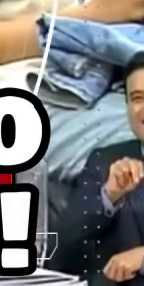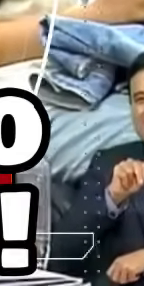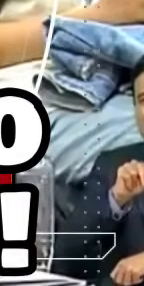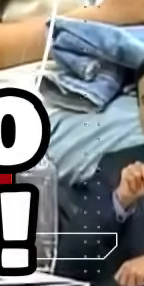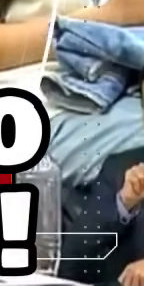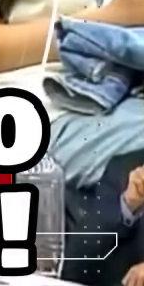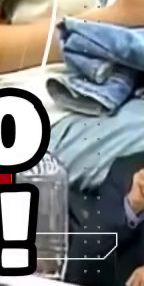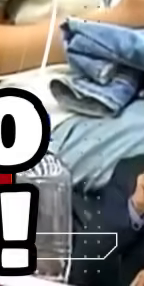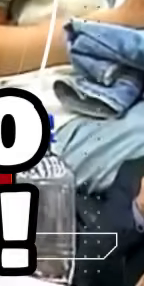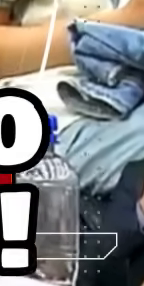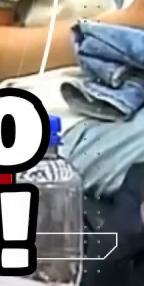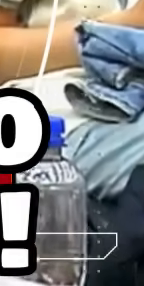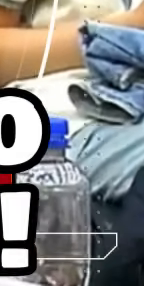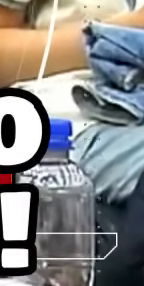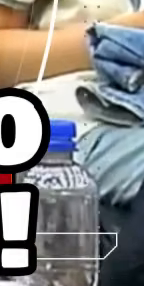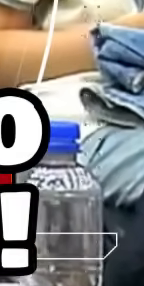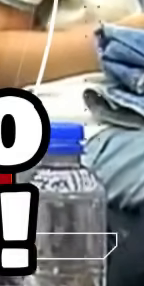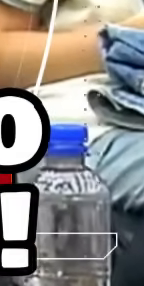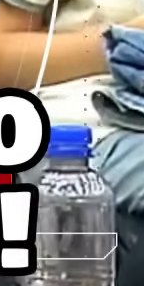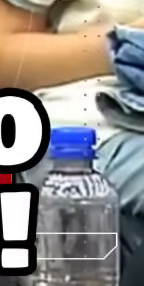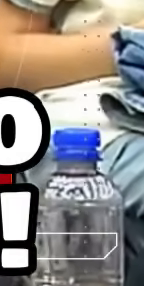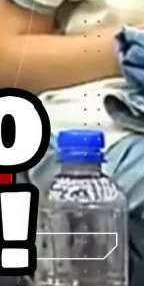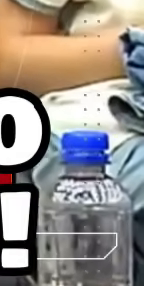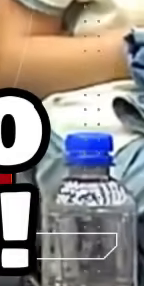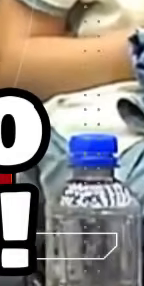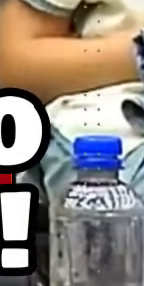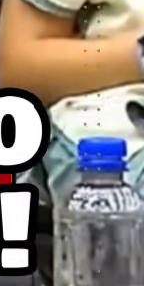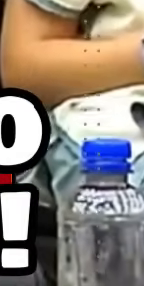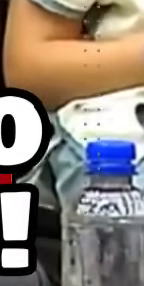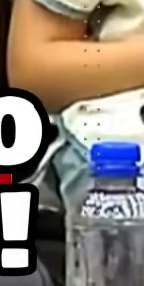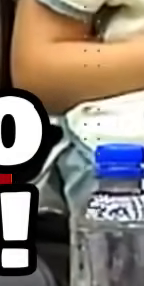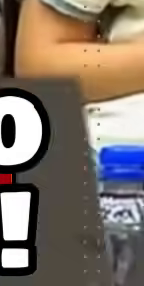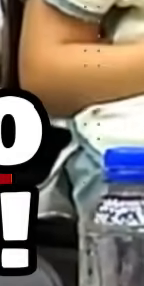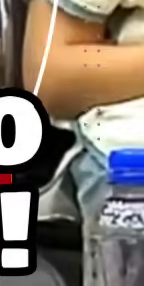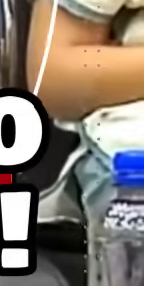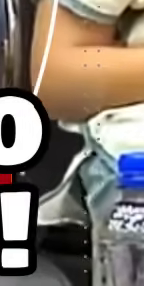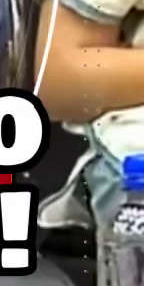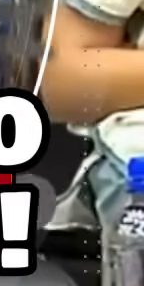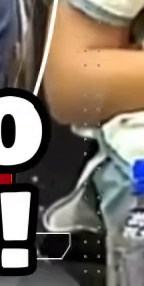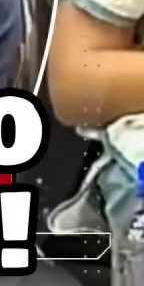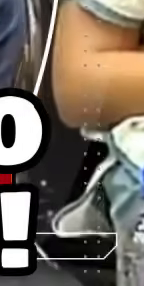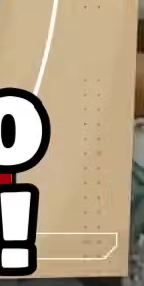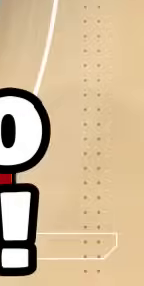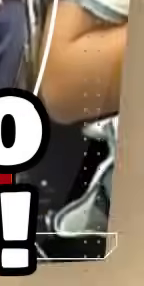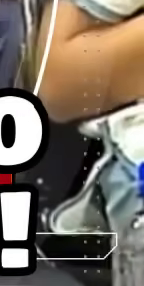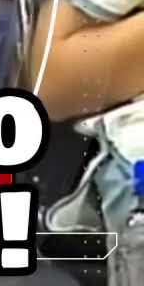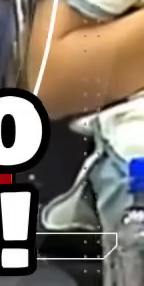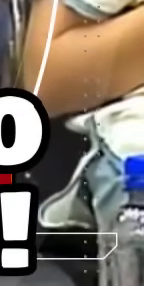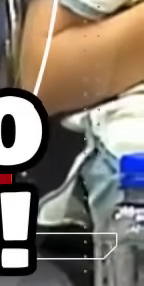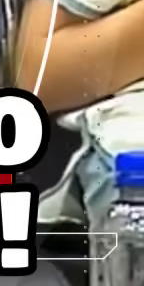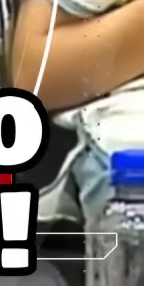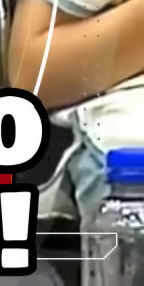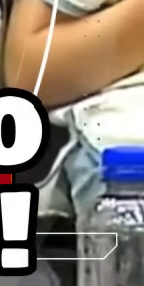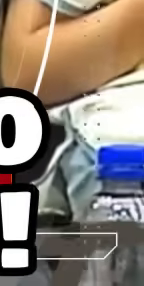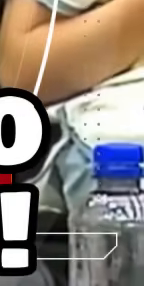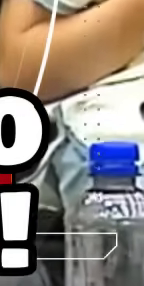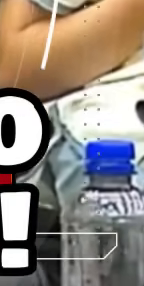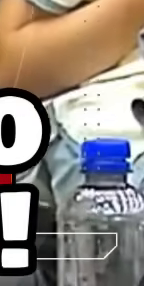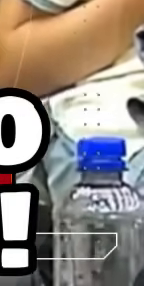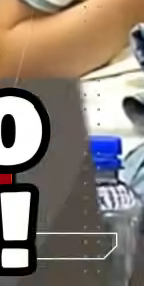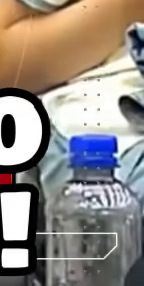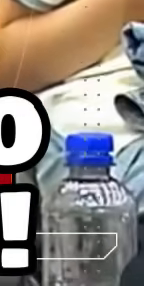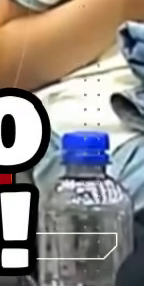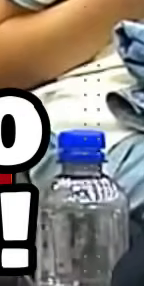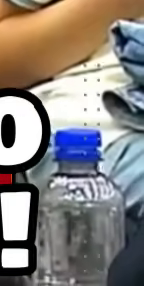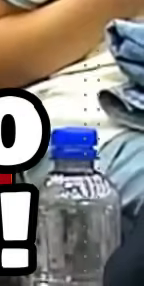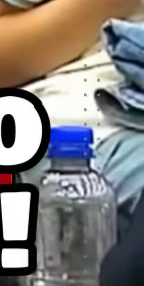medidas legales contra el uso indebido del logo del INE, exigiendo la respuesta tajante del mismo instituto. Veamos enseguida cómo el